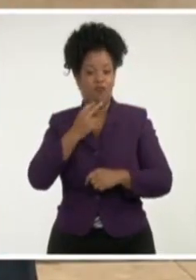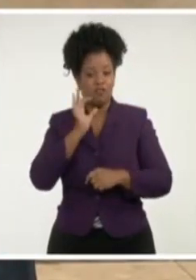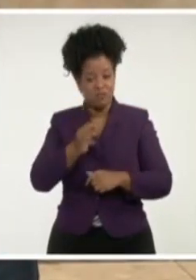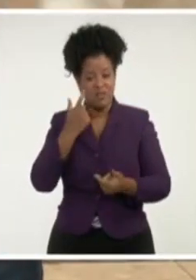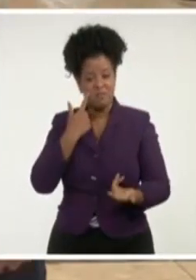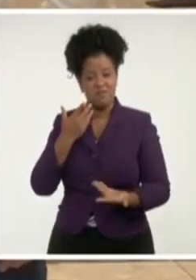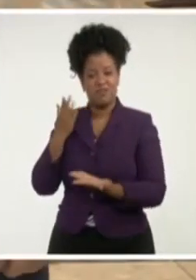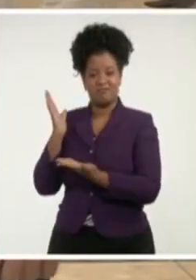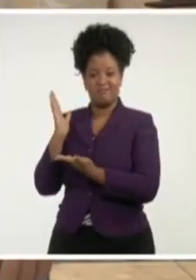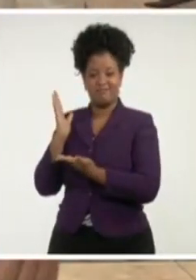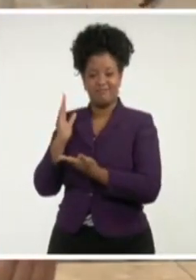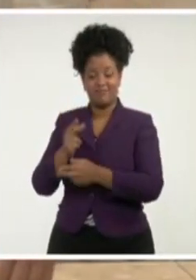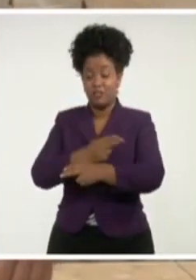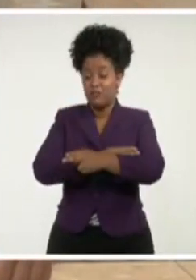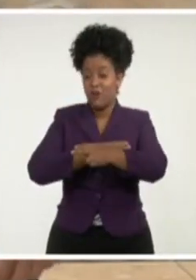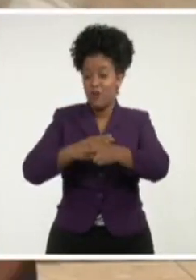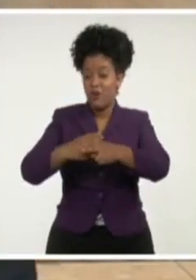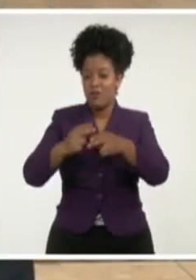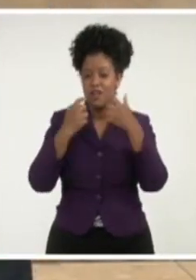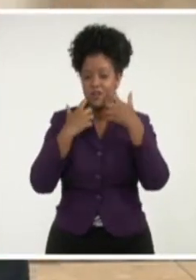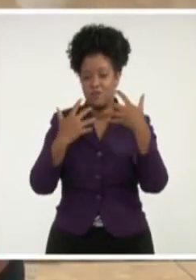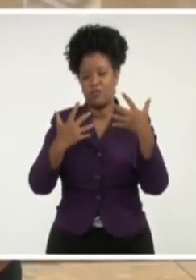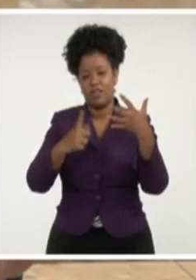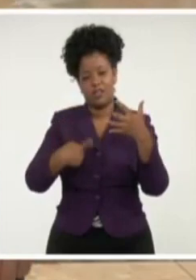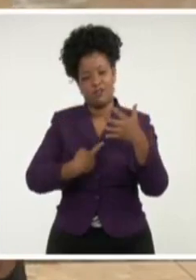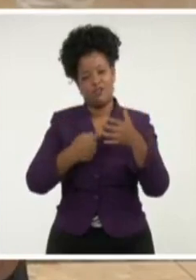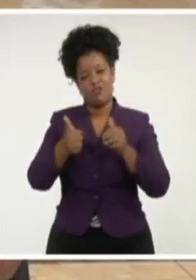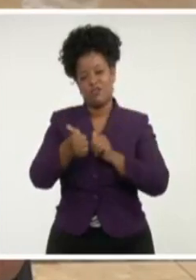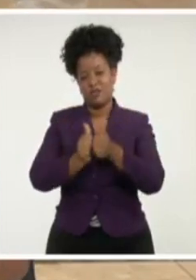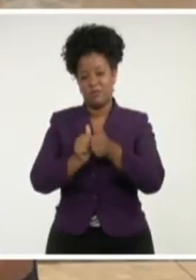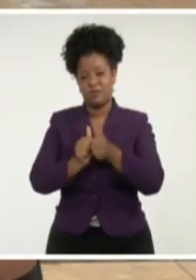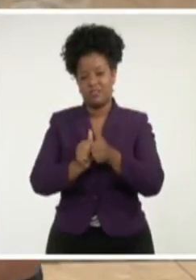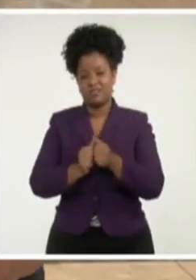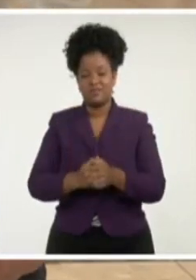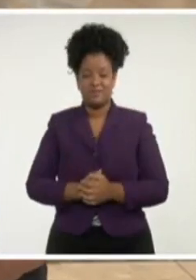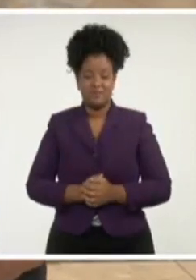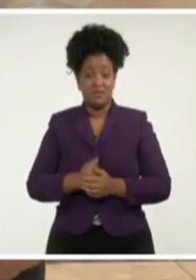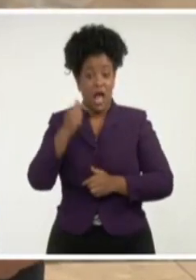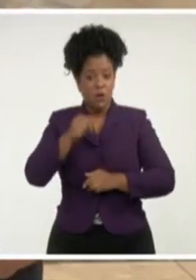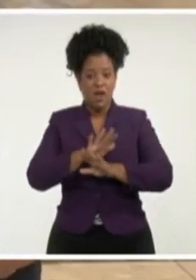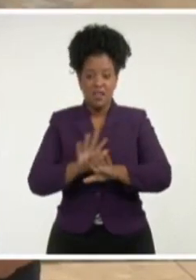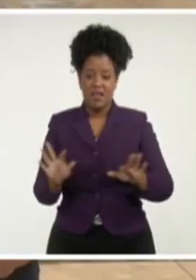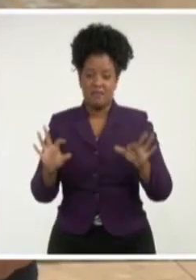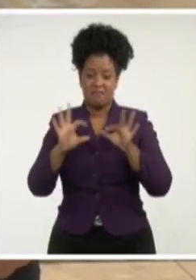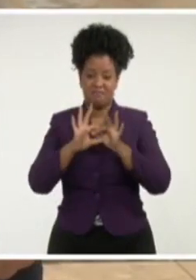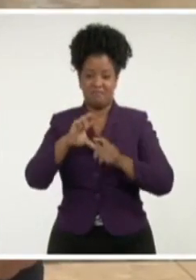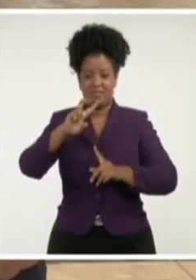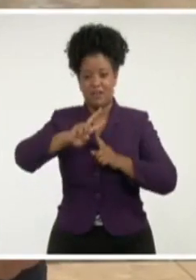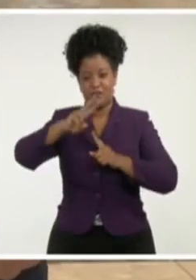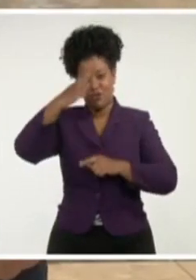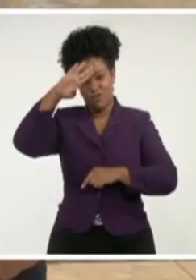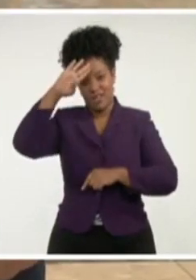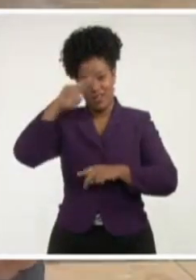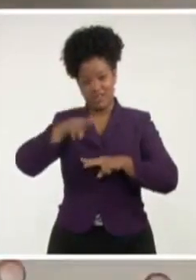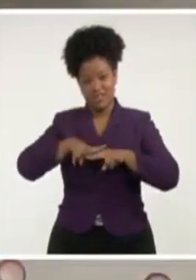para trascender en la historia olímpica de nuestro deporte. Así devolvemos nuestra señal a los estudios centrales en La